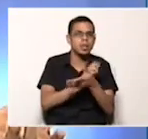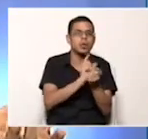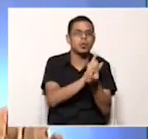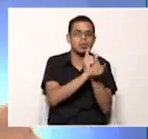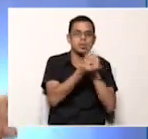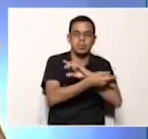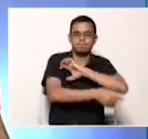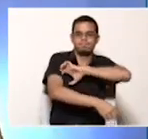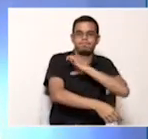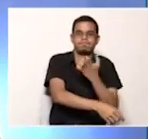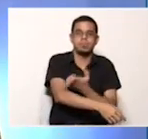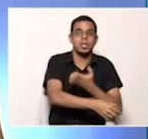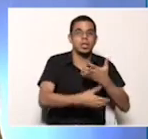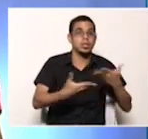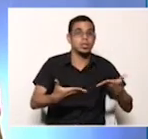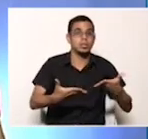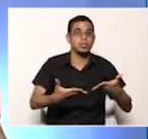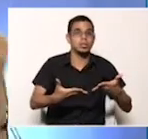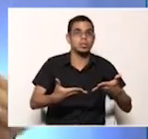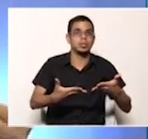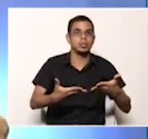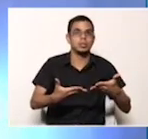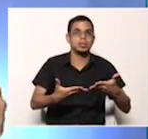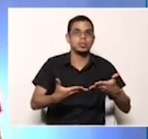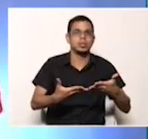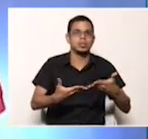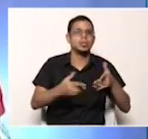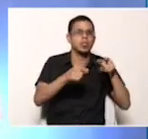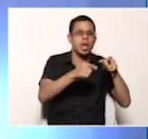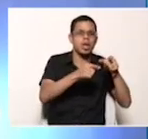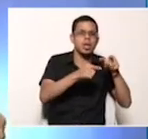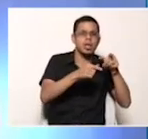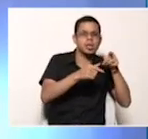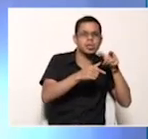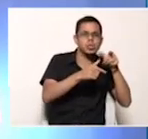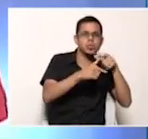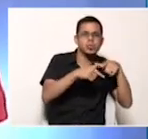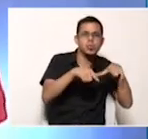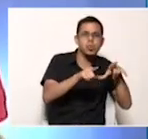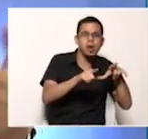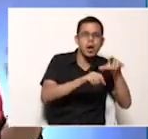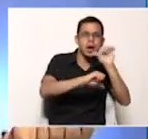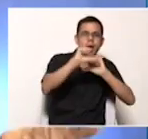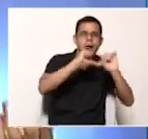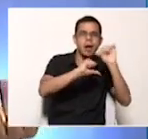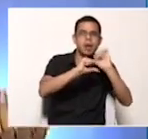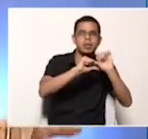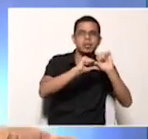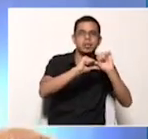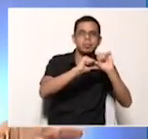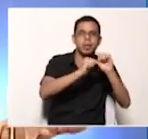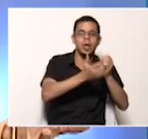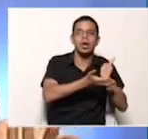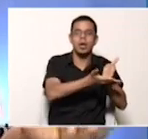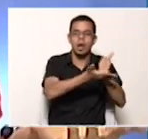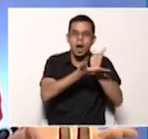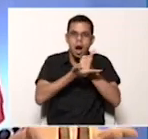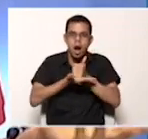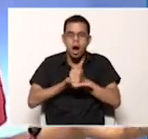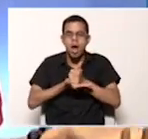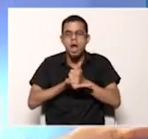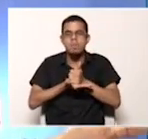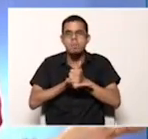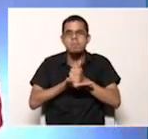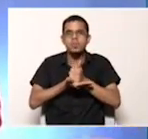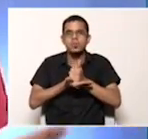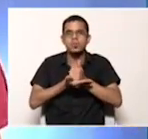variación de la energía. Y una parte de la química que estudia la variación de la energía con respecto al cambio, a